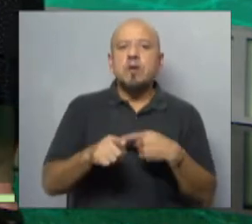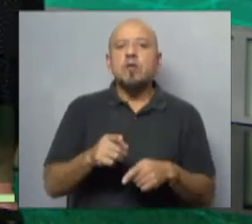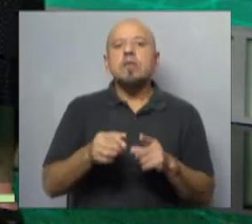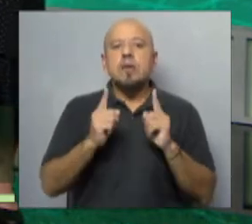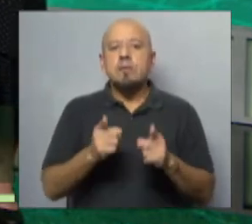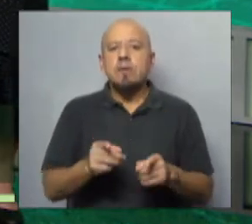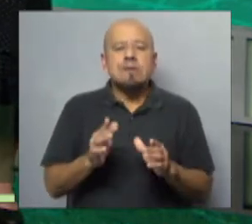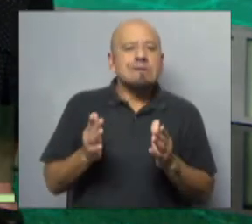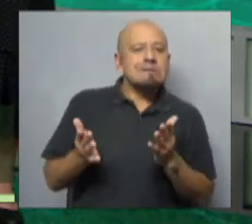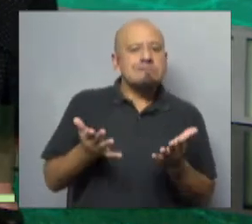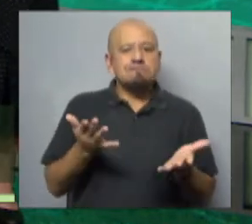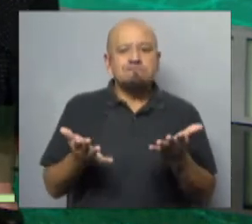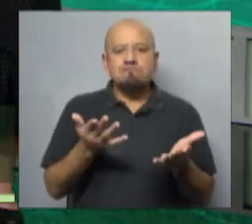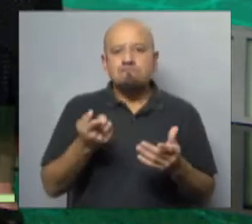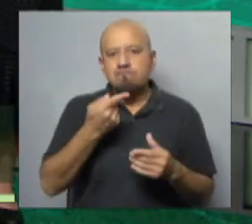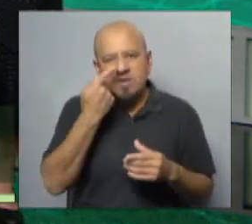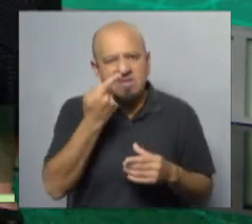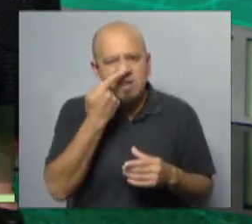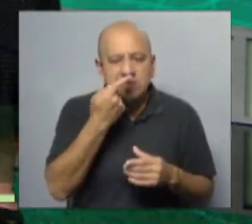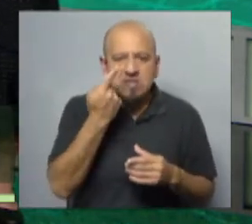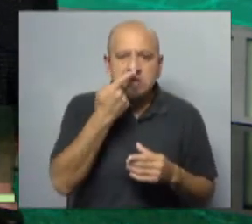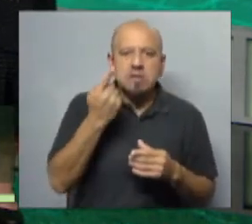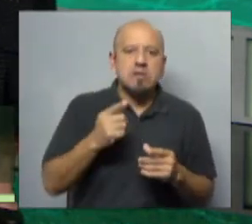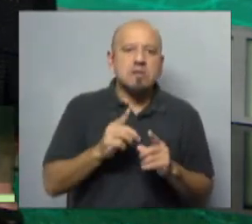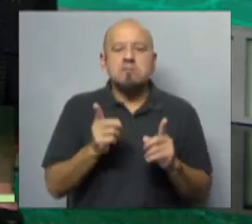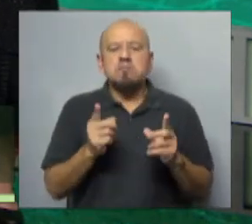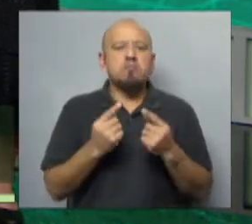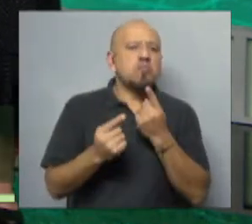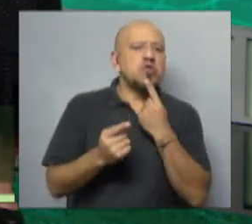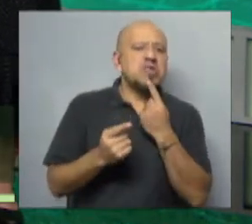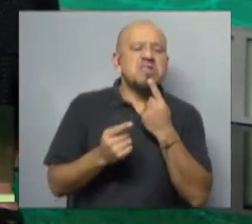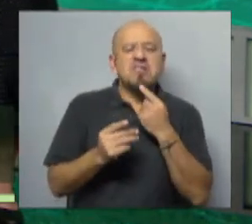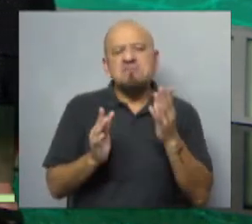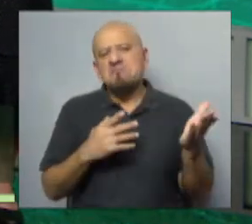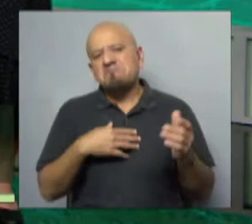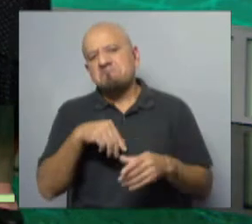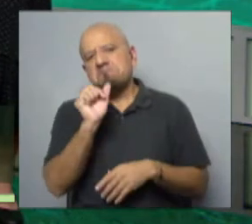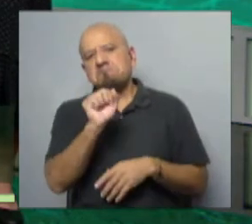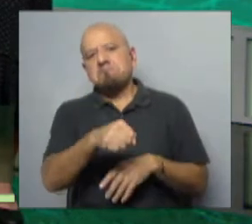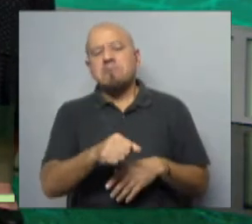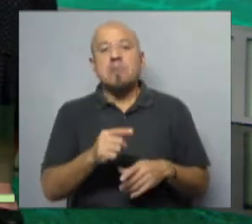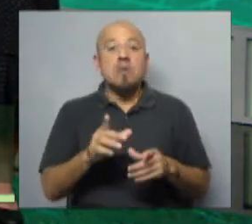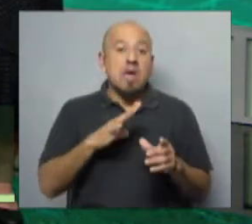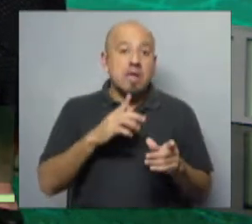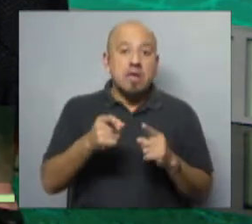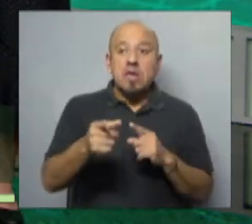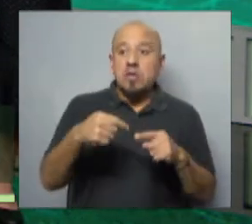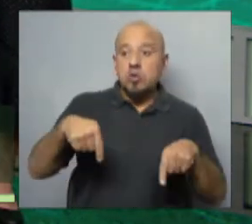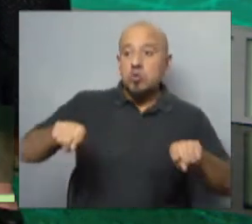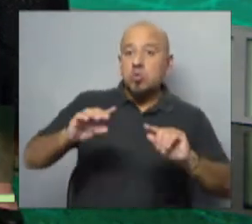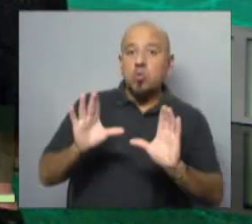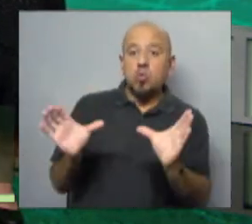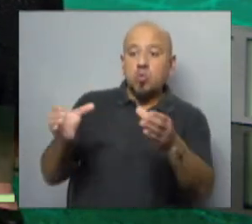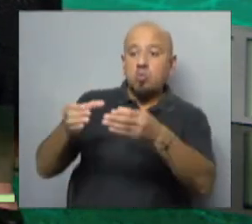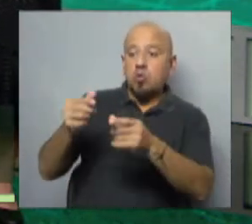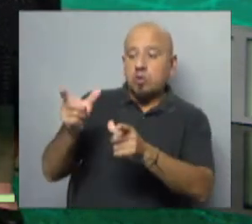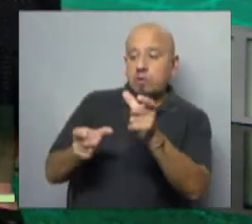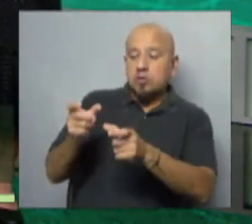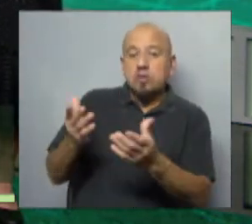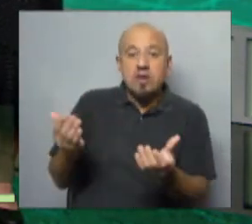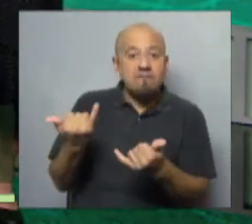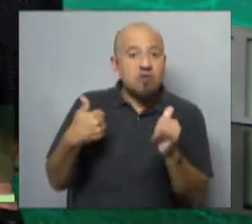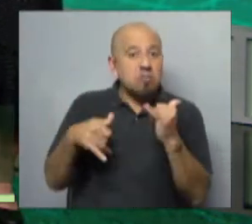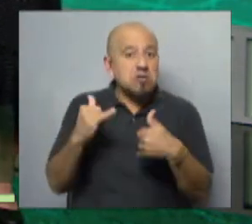estaban menos interesados e interesadas por la política en general además estamos hablando de que es un segmento que tiene menos información